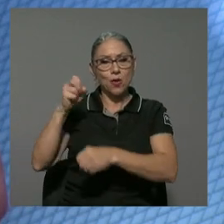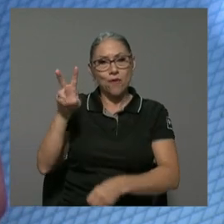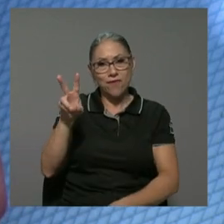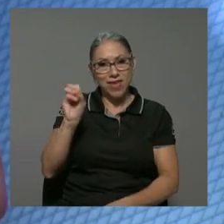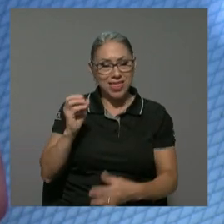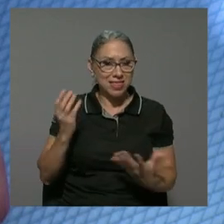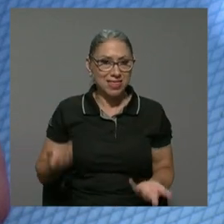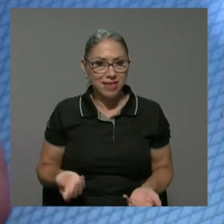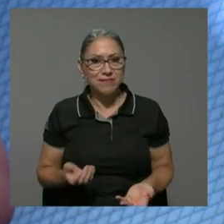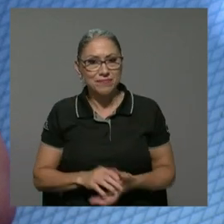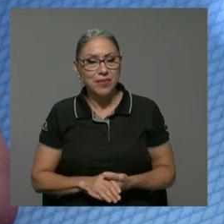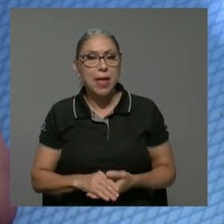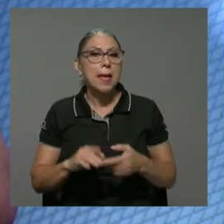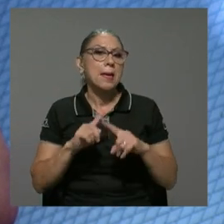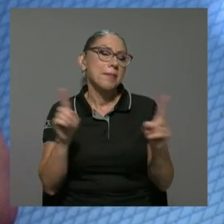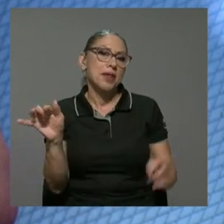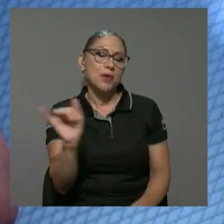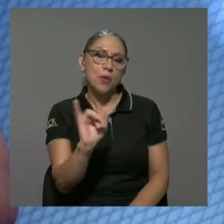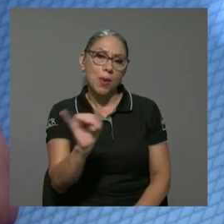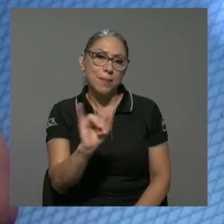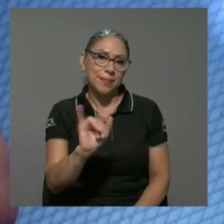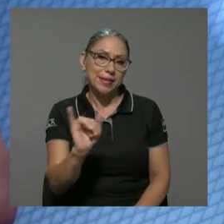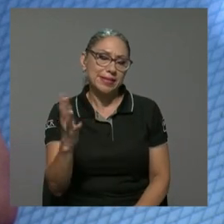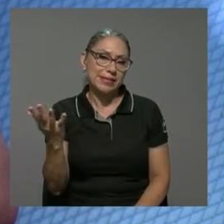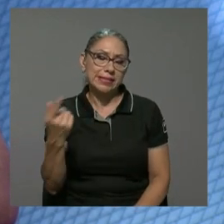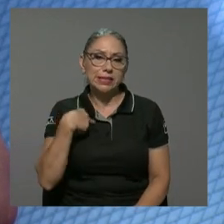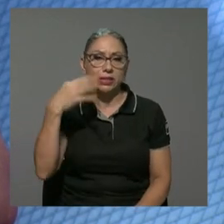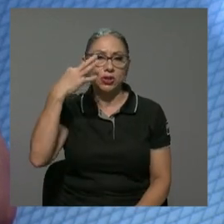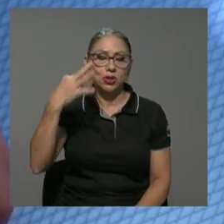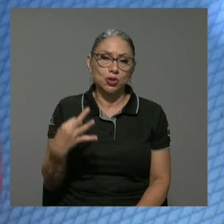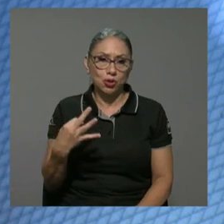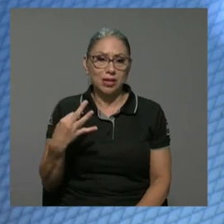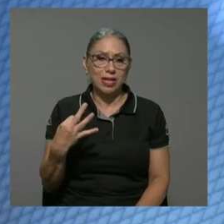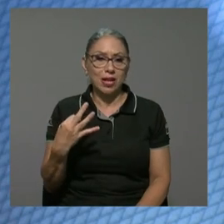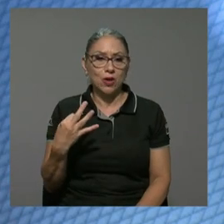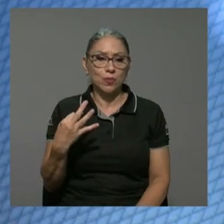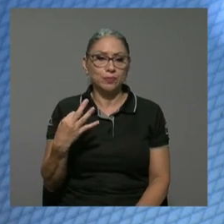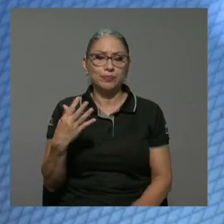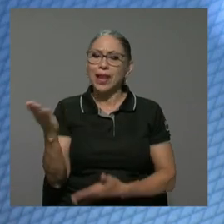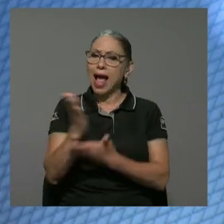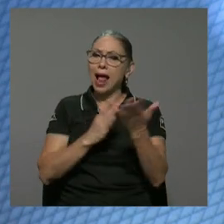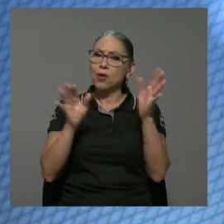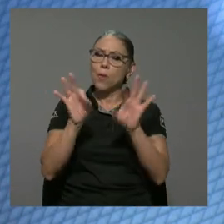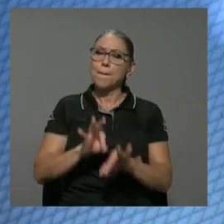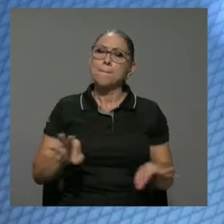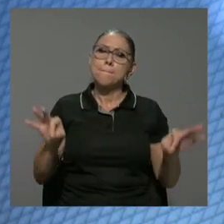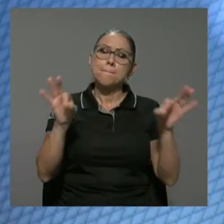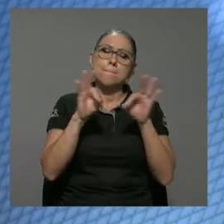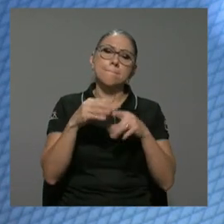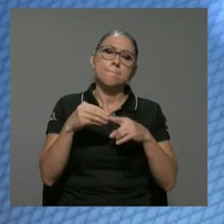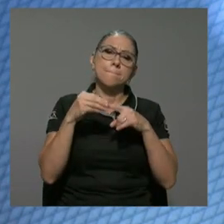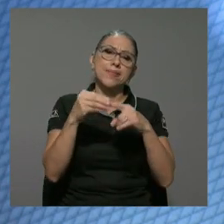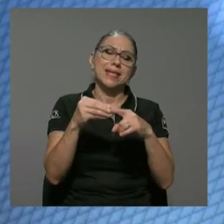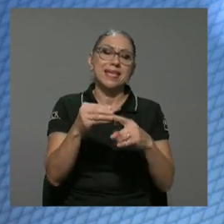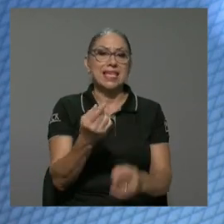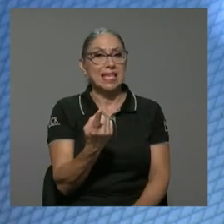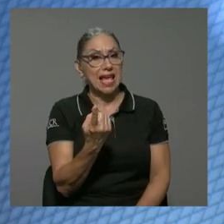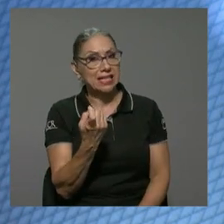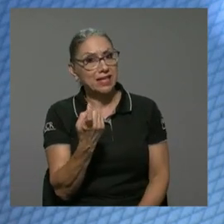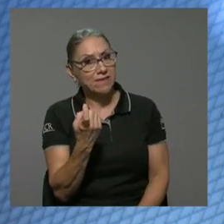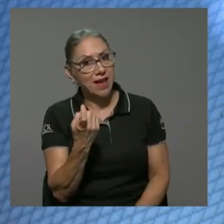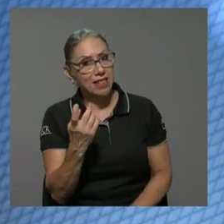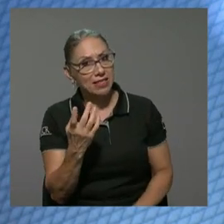XX. Pero igualmente creo que algo clave y algo que nos está haciendo falta, a pesar, y puede